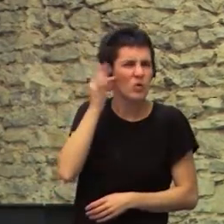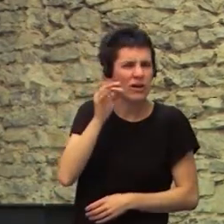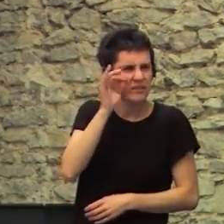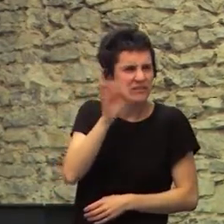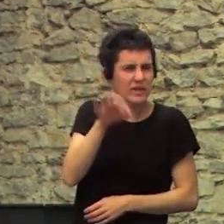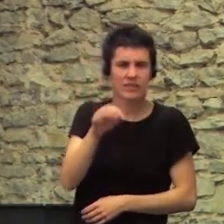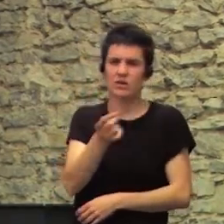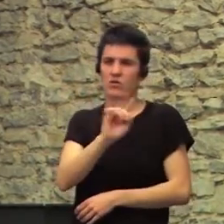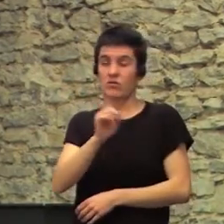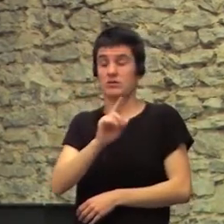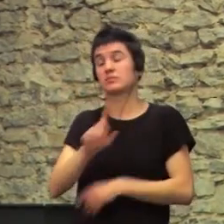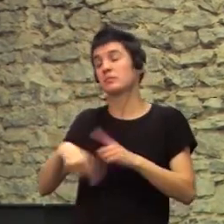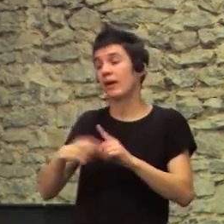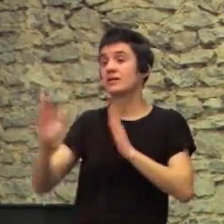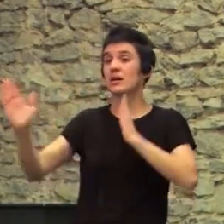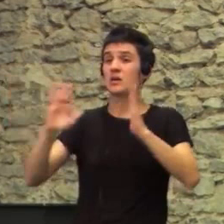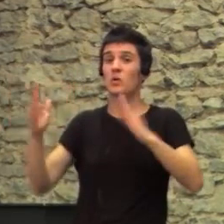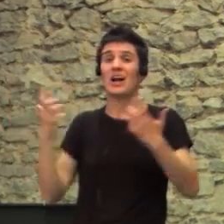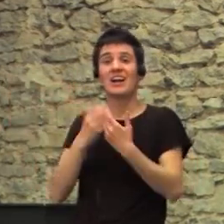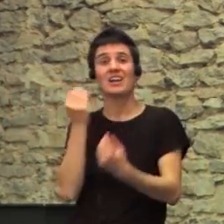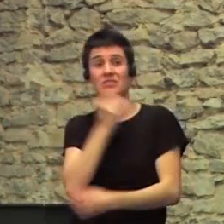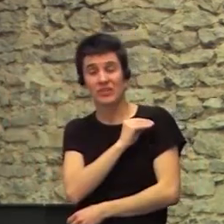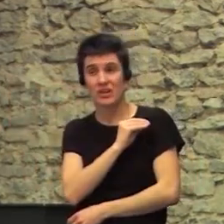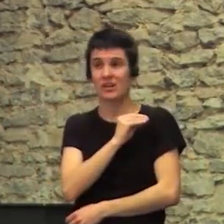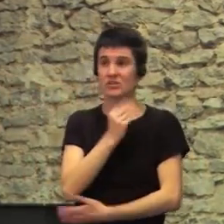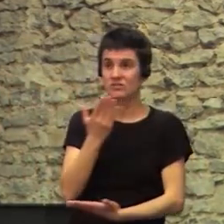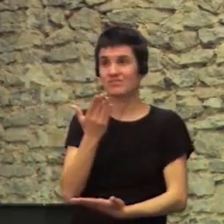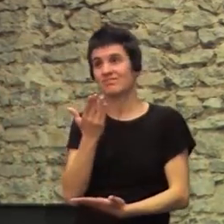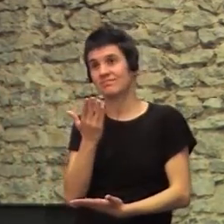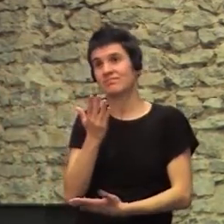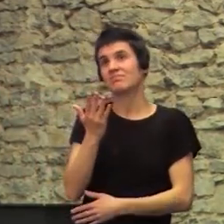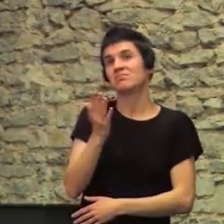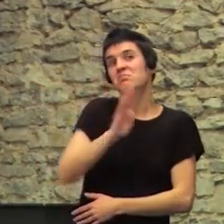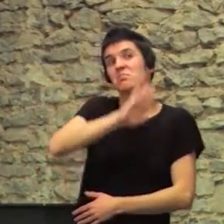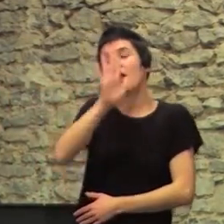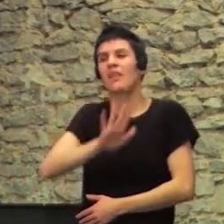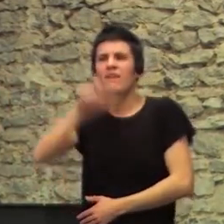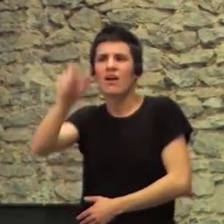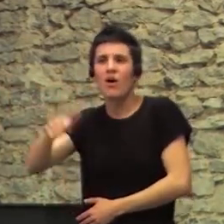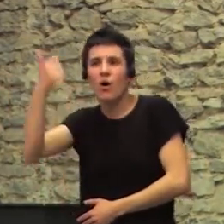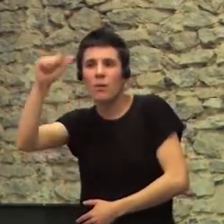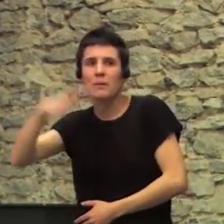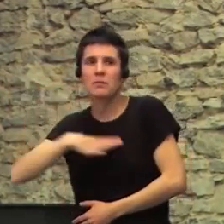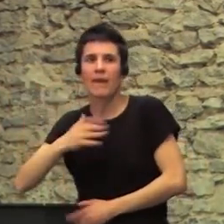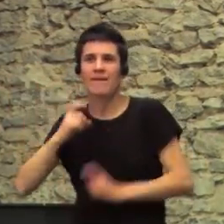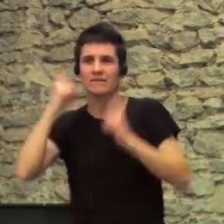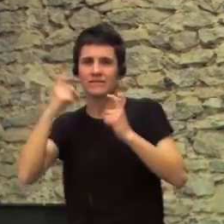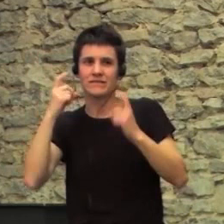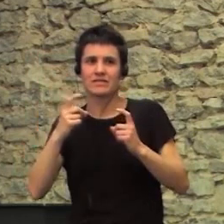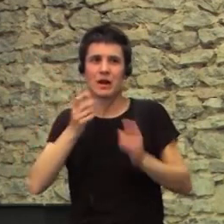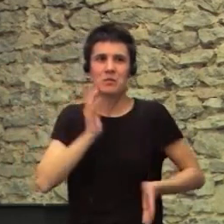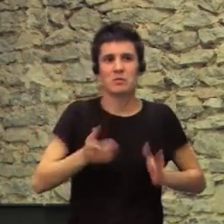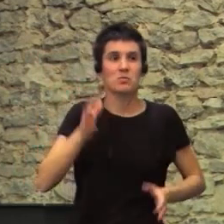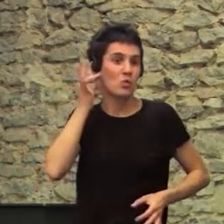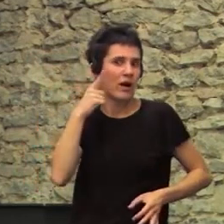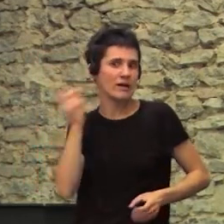esto en el contexto de la Guerra Fría, de un contexto de sospecha, por ejemplo, de que había hombres que se podían colar en pruebas de mujeres, y